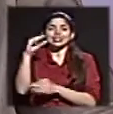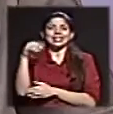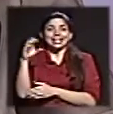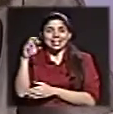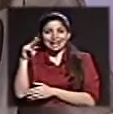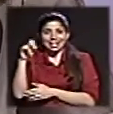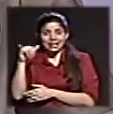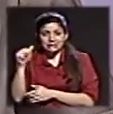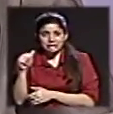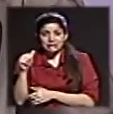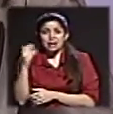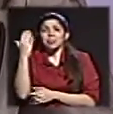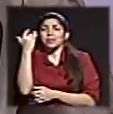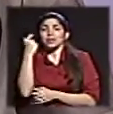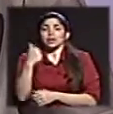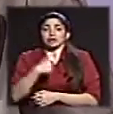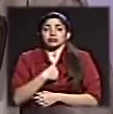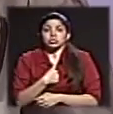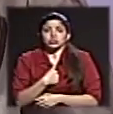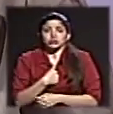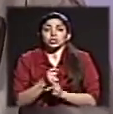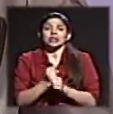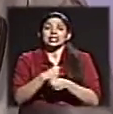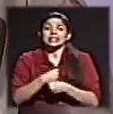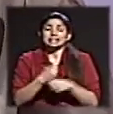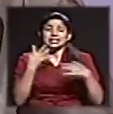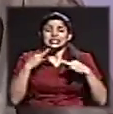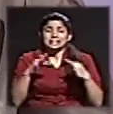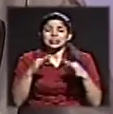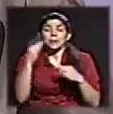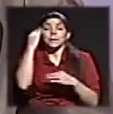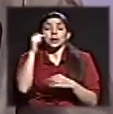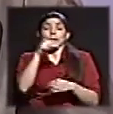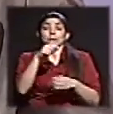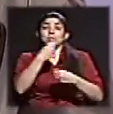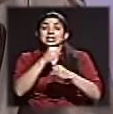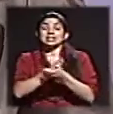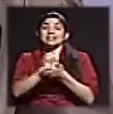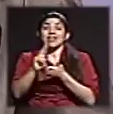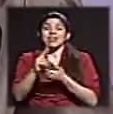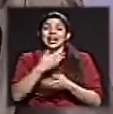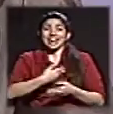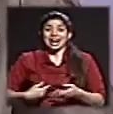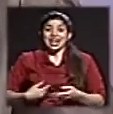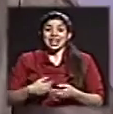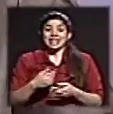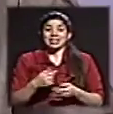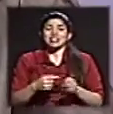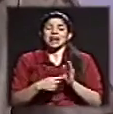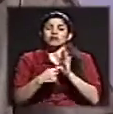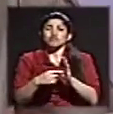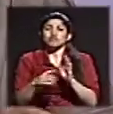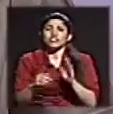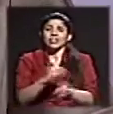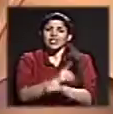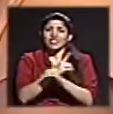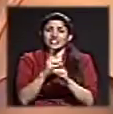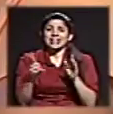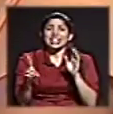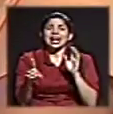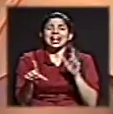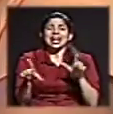querella solo porque yo hice lo posible porque en la Municipalidad de San Rafael de Heredia se cumpliera la ley con respecto al